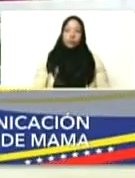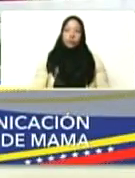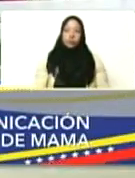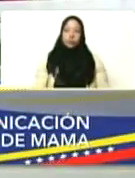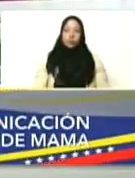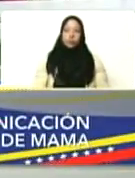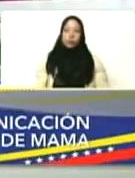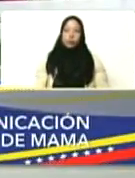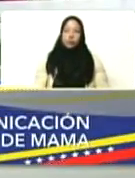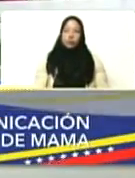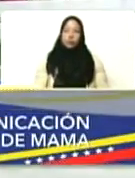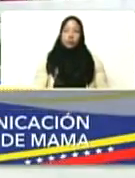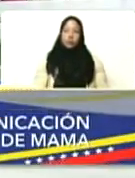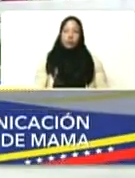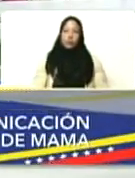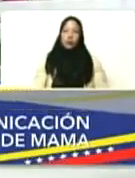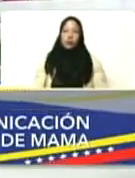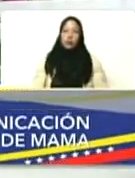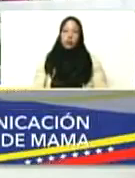¿Por qué?